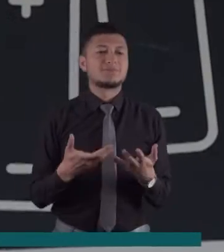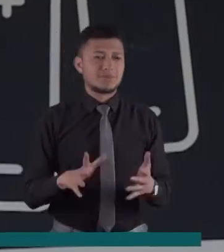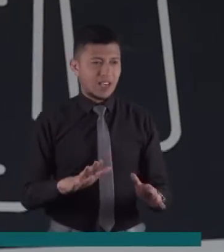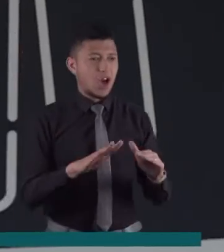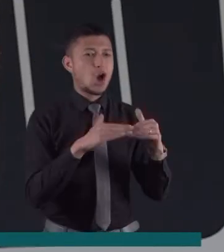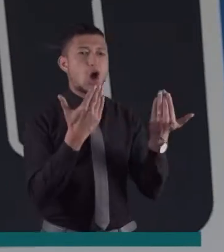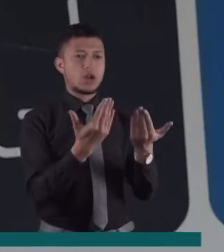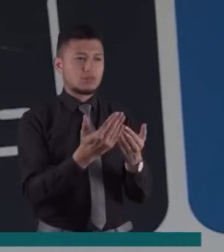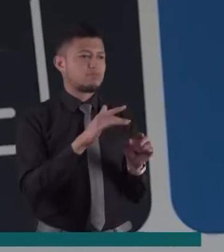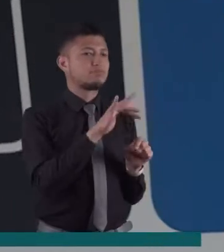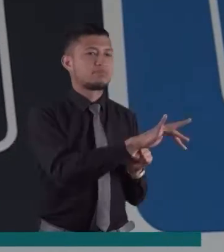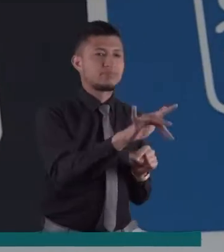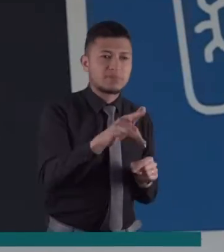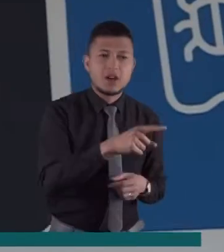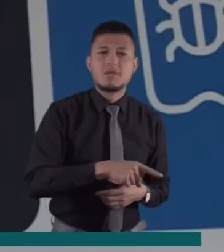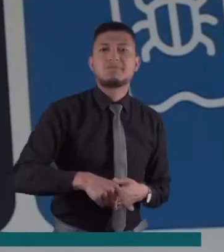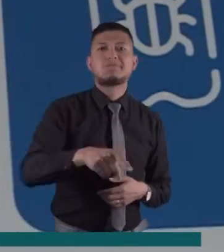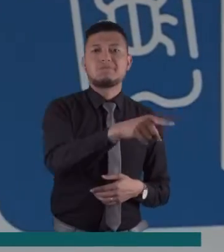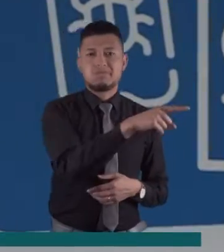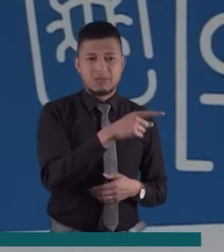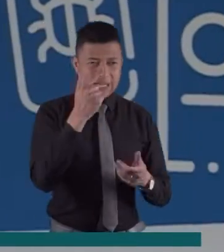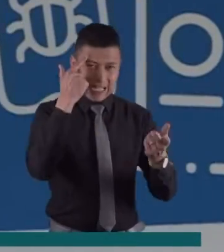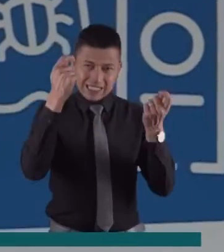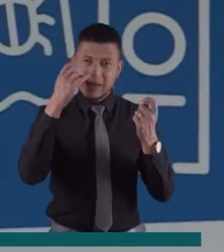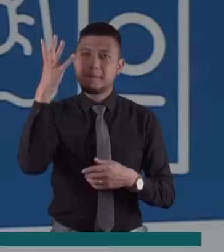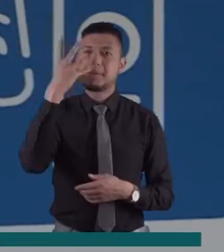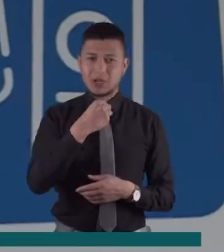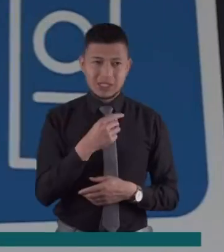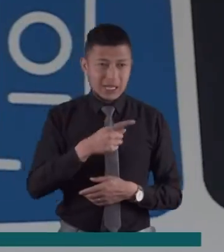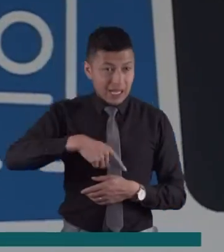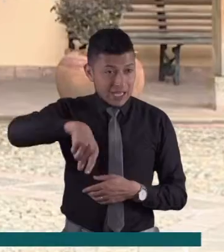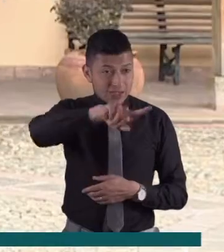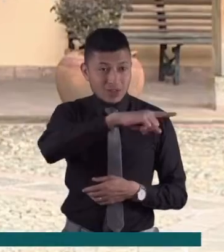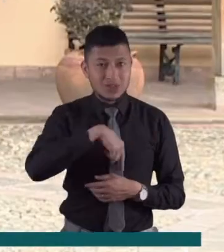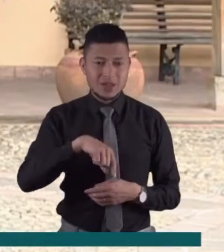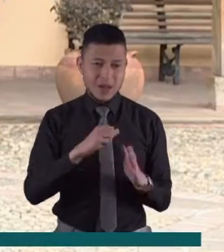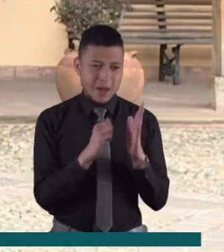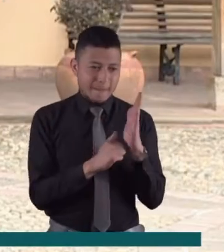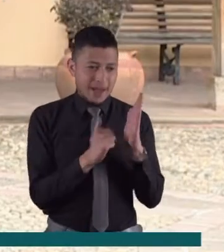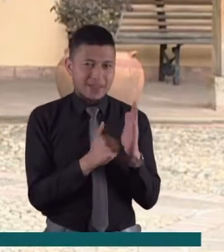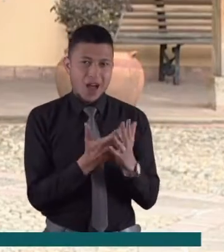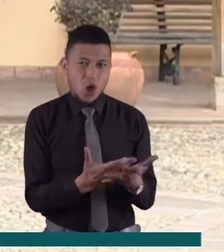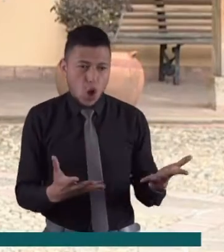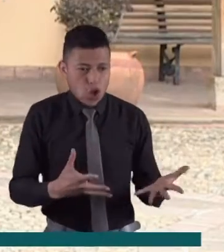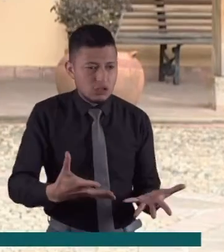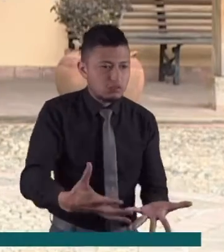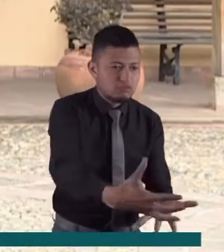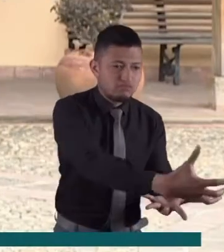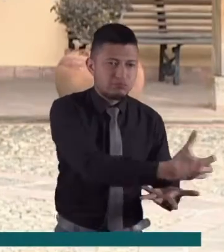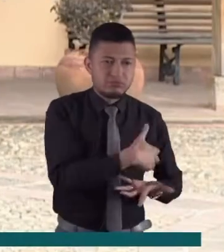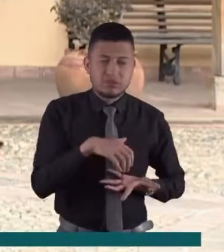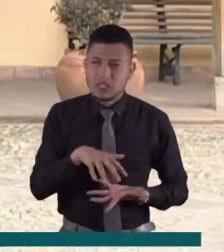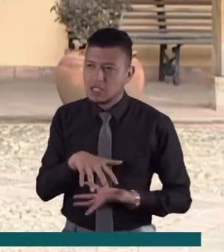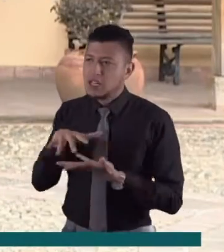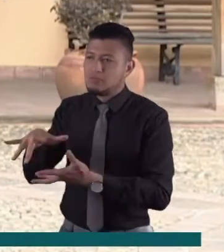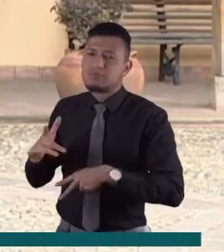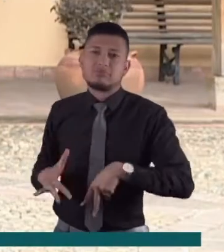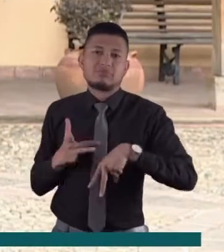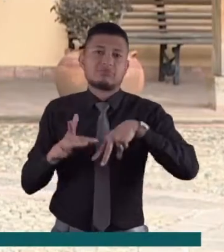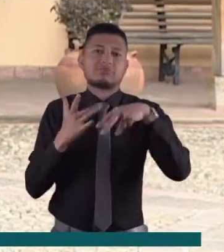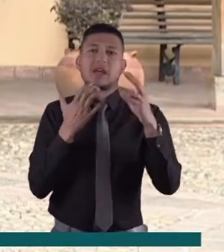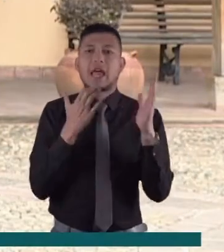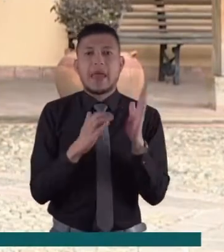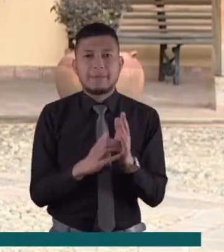educativas este año con una estrategia muy bonita donde ellos están recolectando todo este tipo de material y se les estaba entregando diferentes incentivos